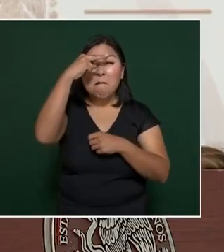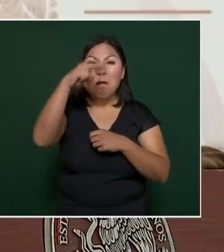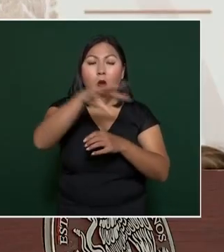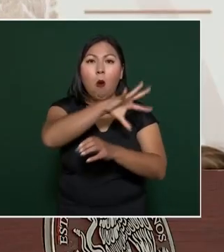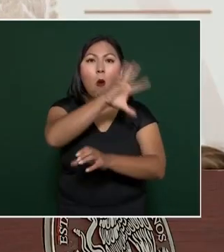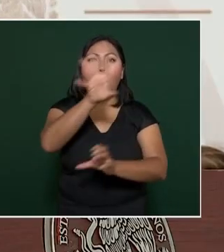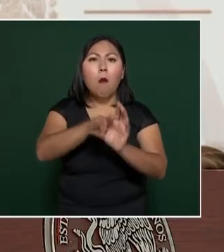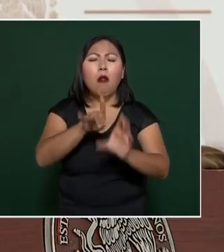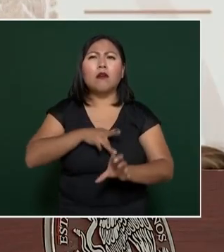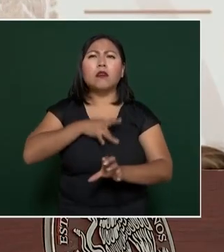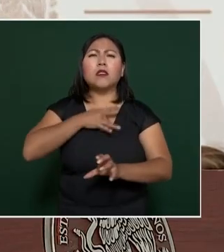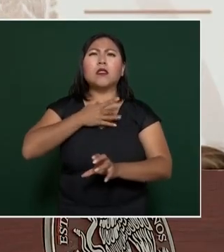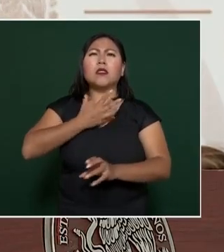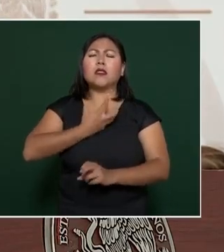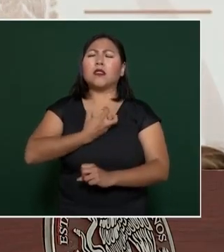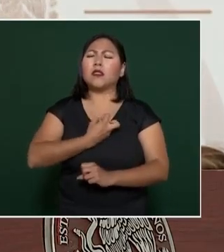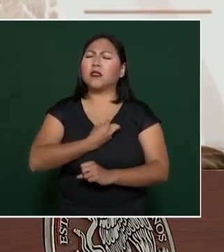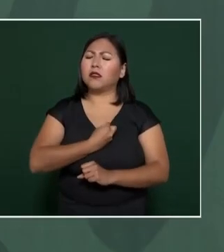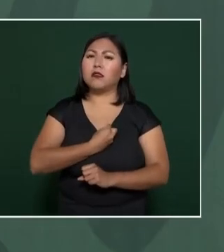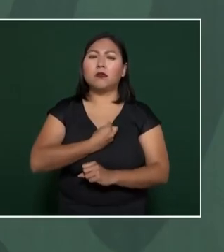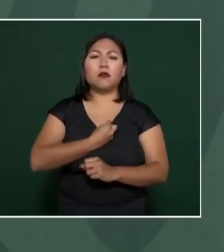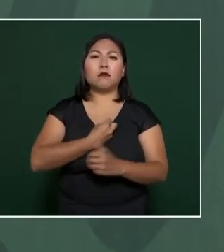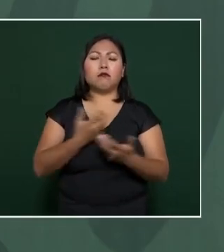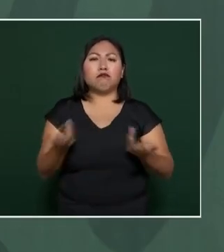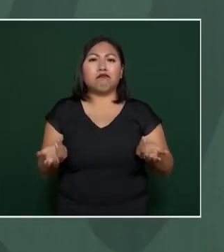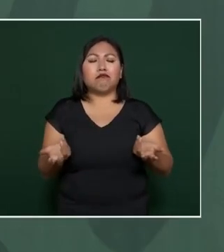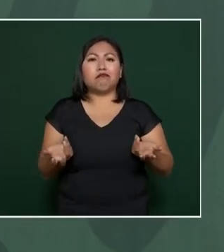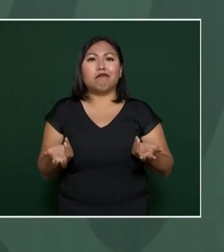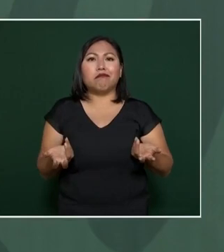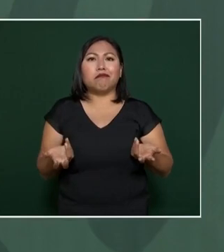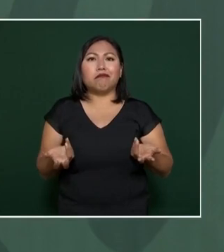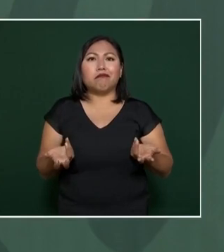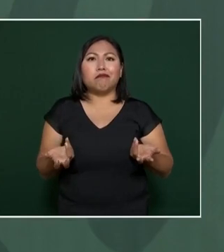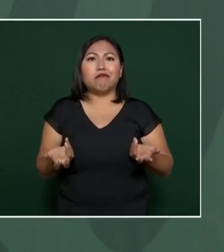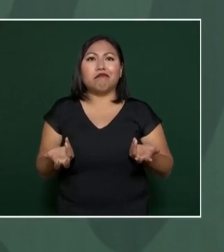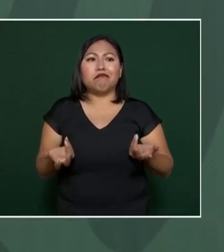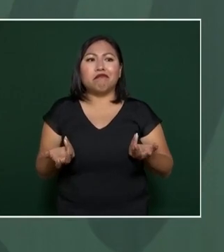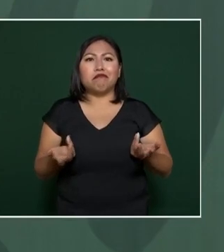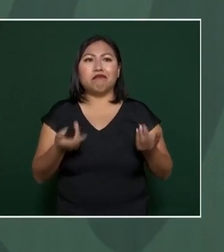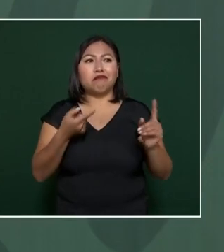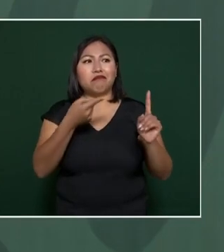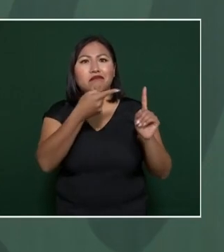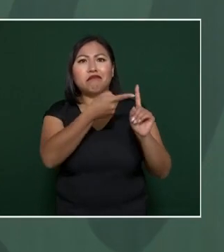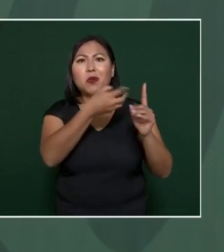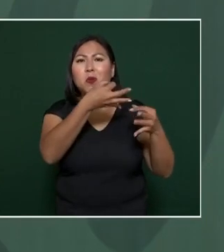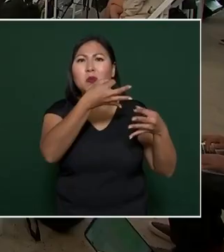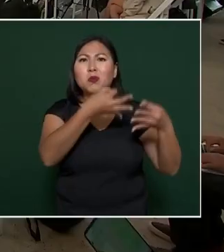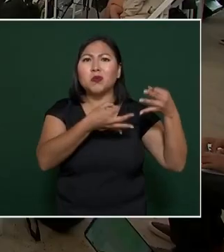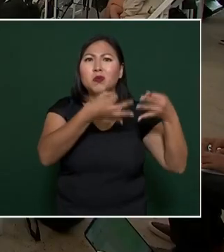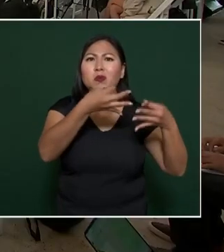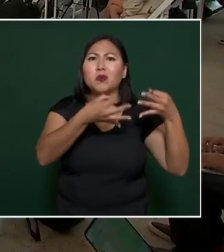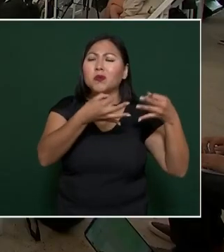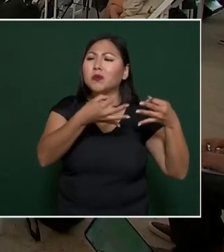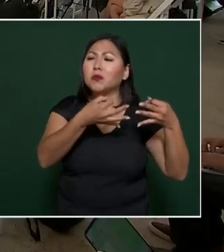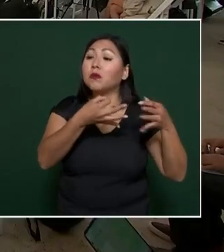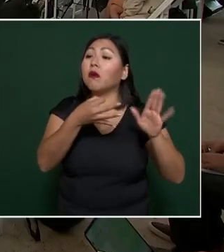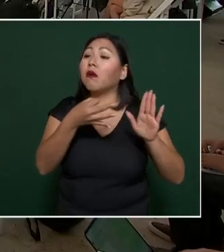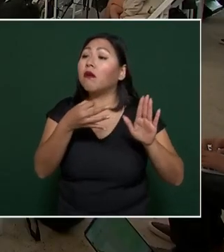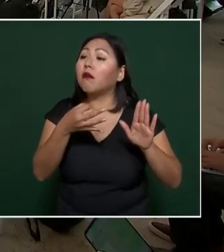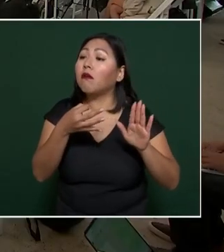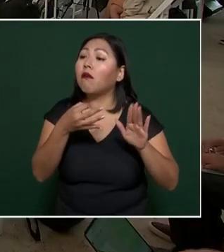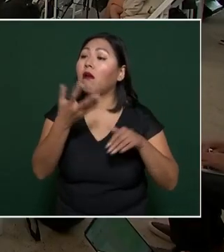México y entonces por eh un